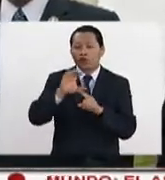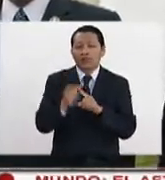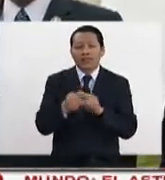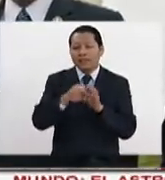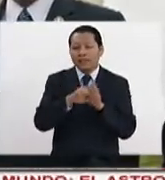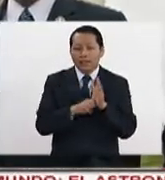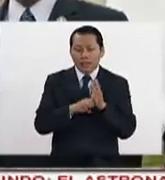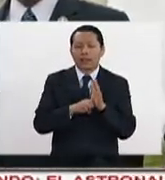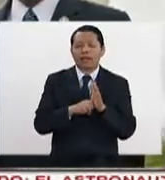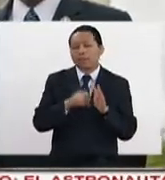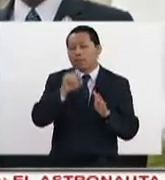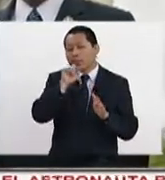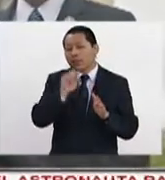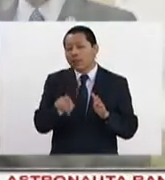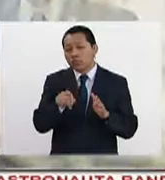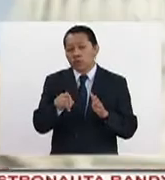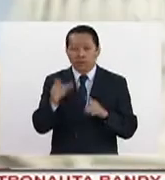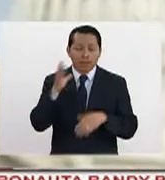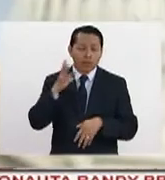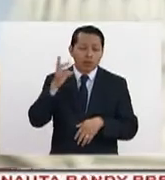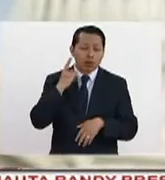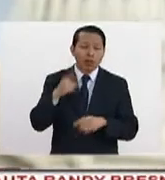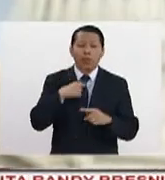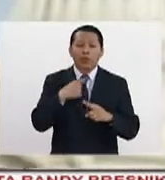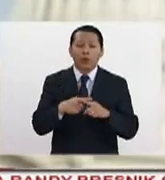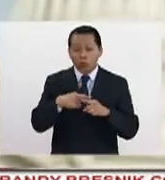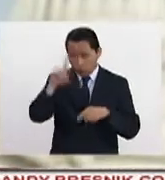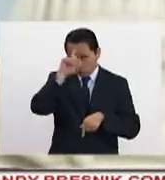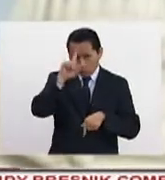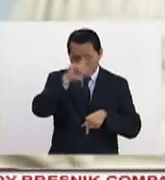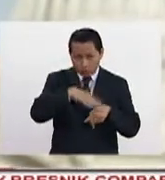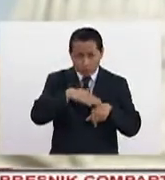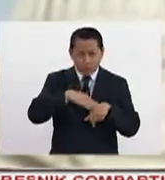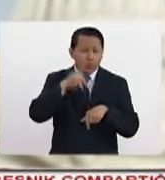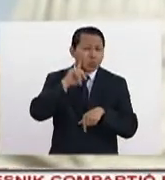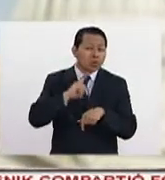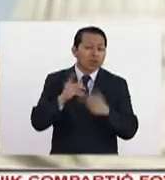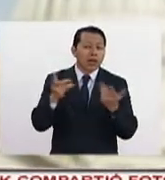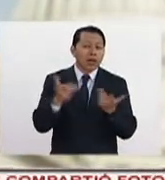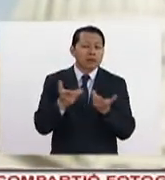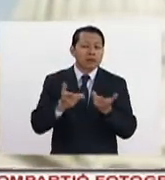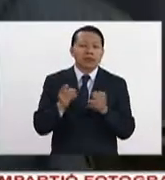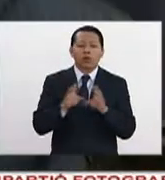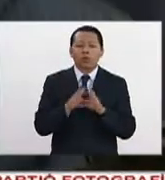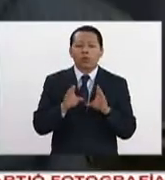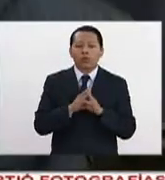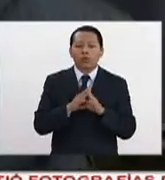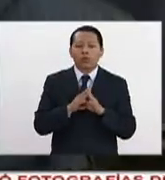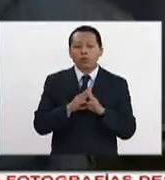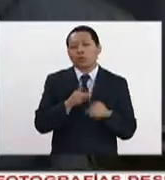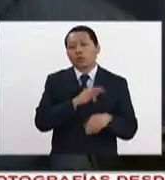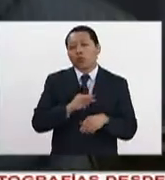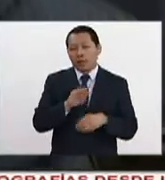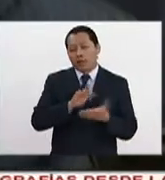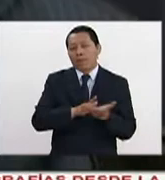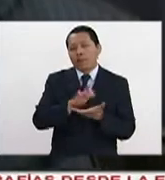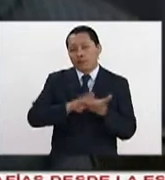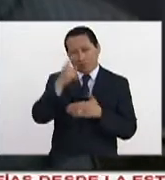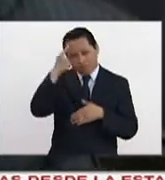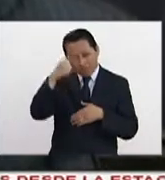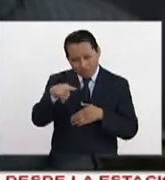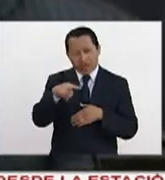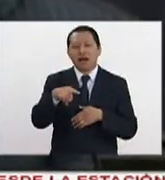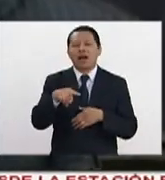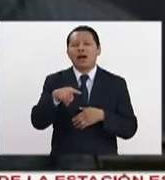Ética de la Cámara Baja por sugerirle a trabajadoras que hiciesen de vientre de alquiler a causa de problemas